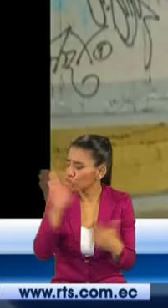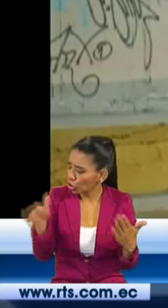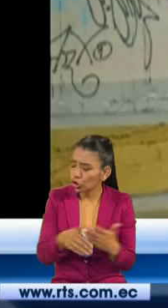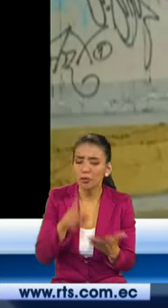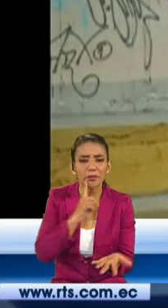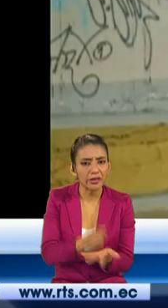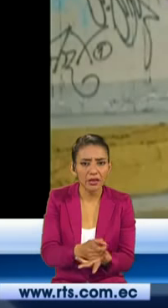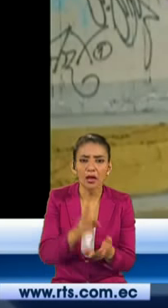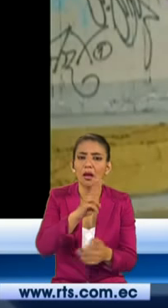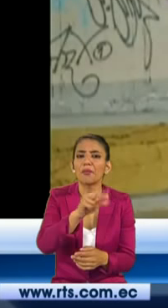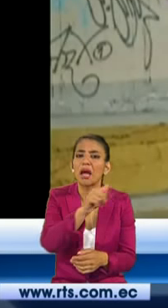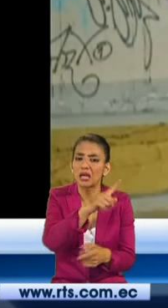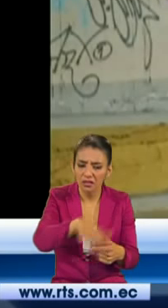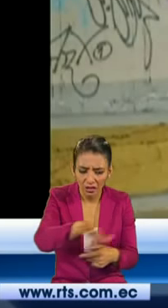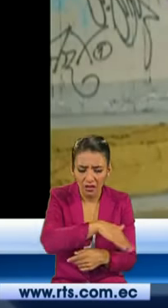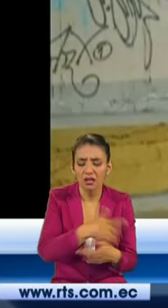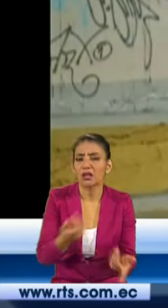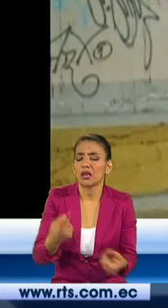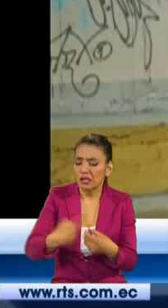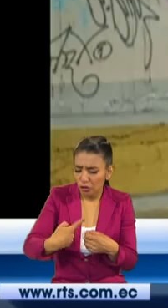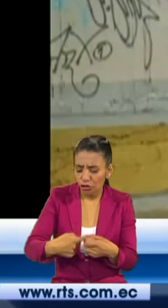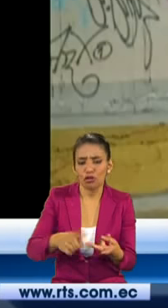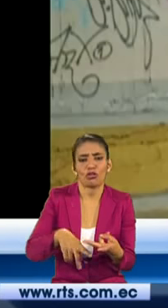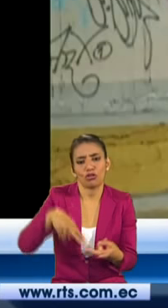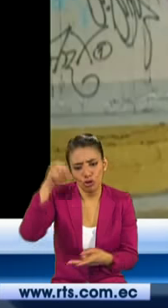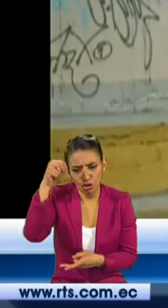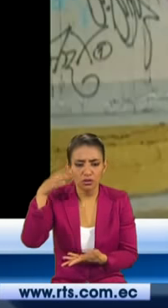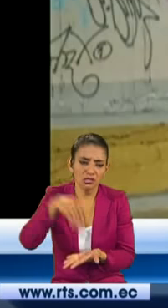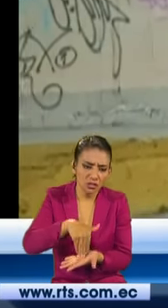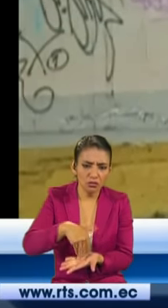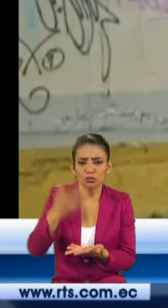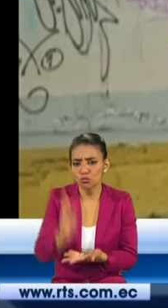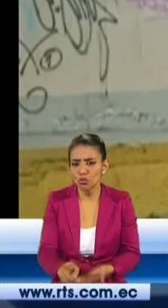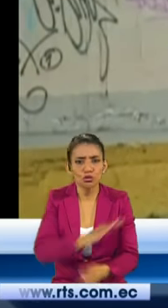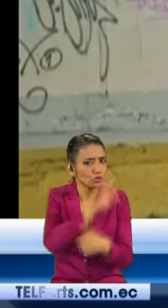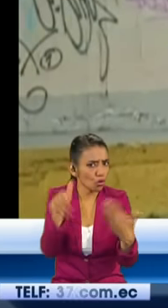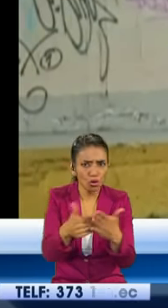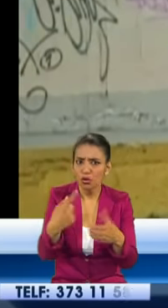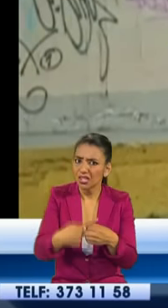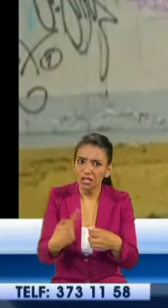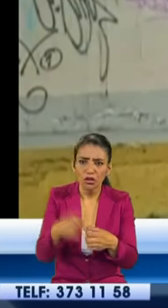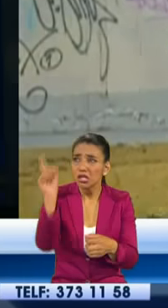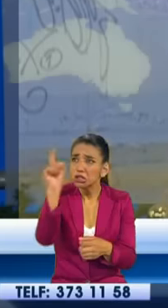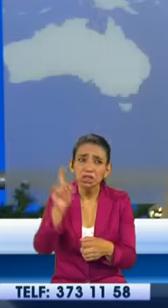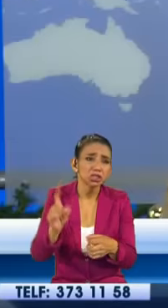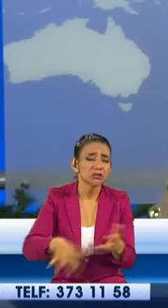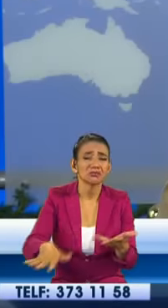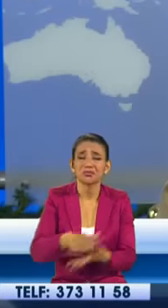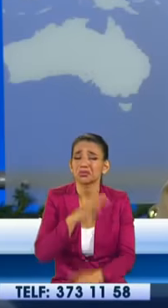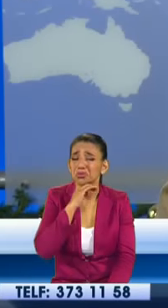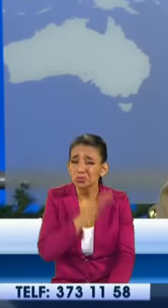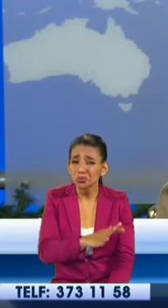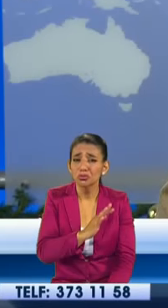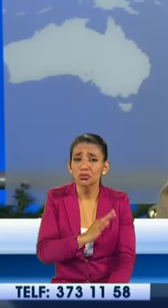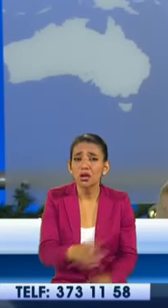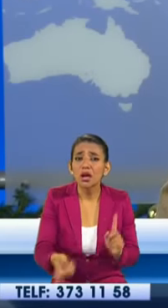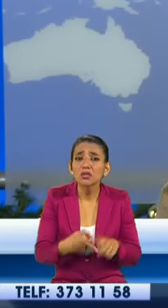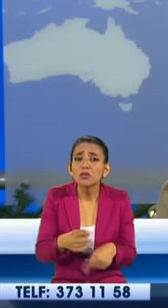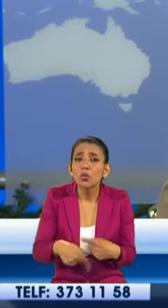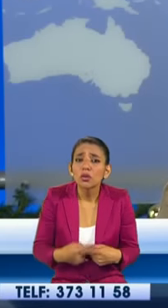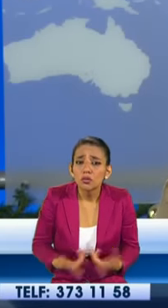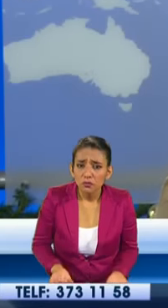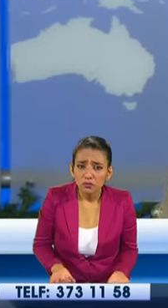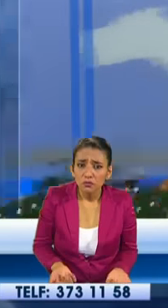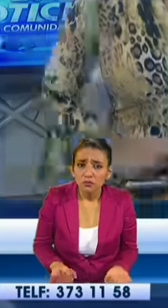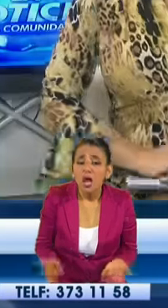los valles, las ciudades, las partes principales de Quito, todo. Así está, los famosos grafitis. ¿Hasta cuándo, padre de